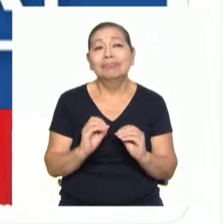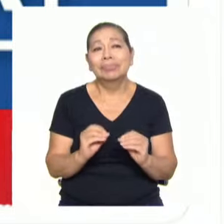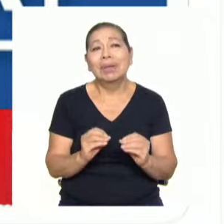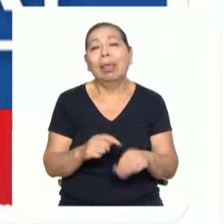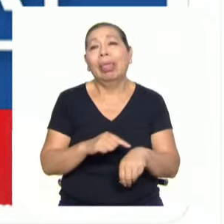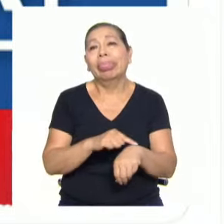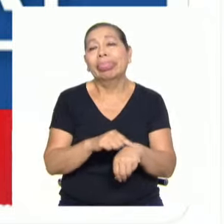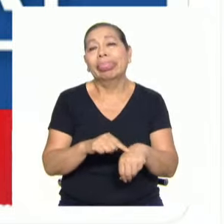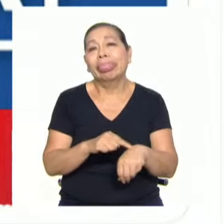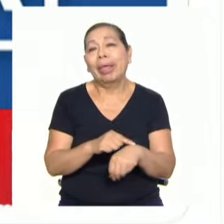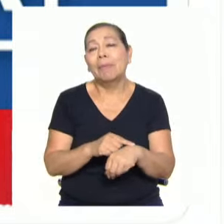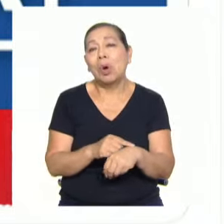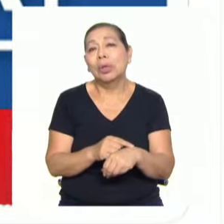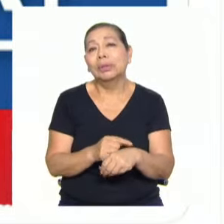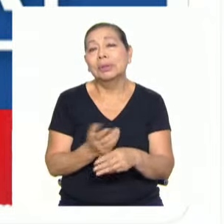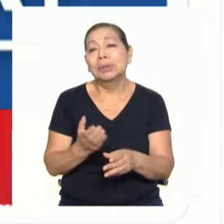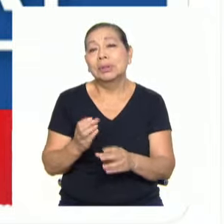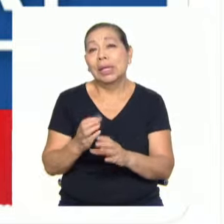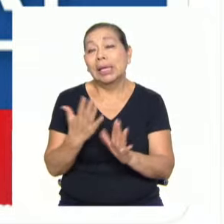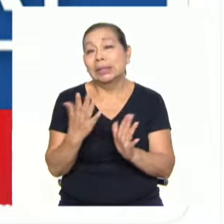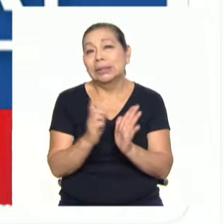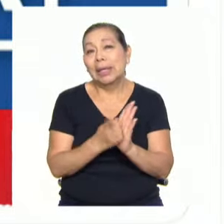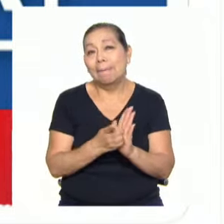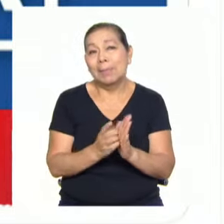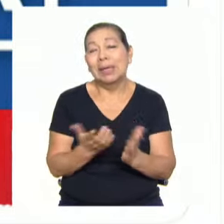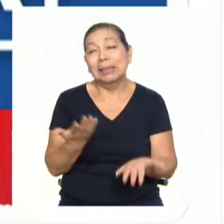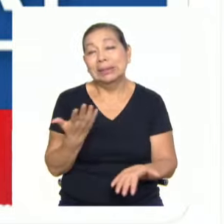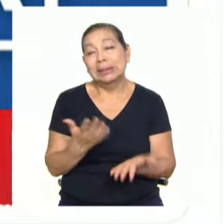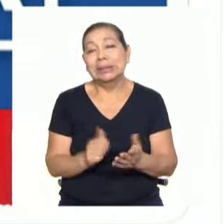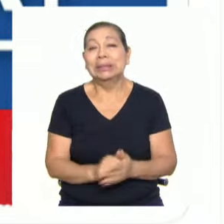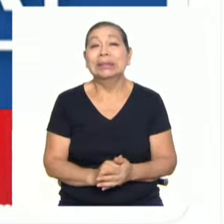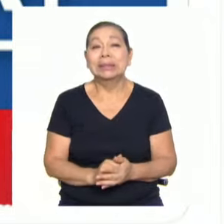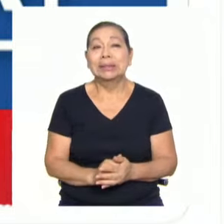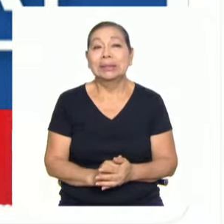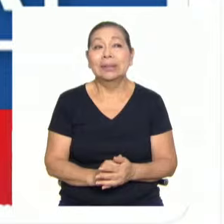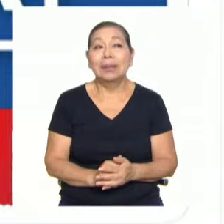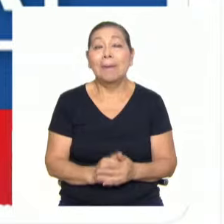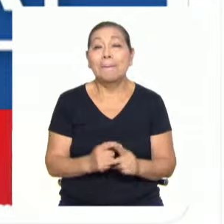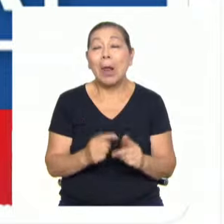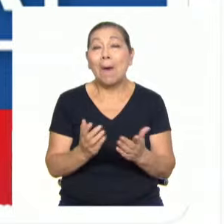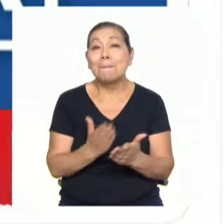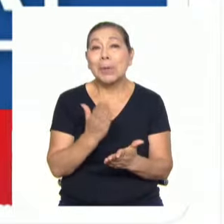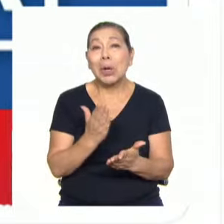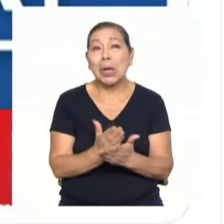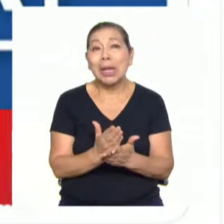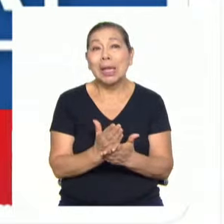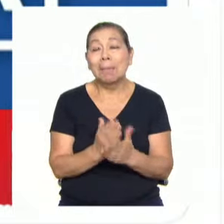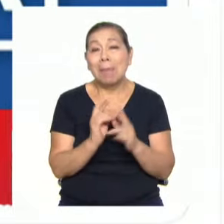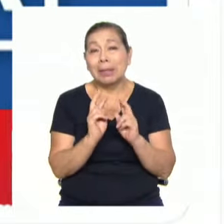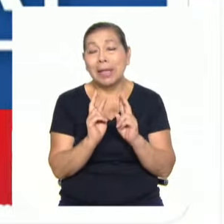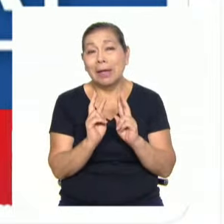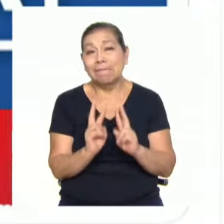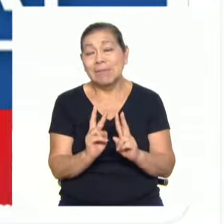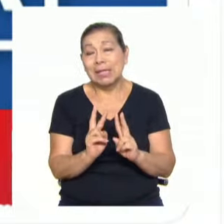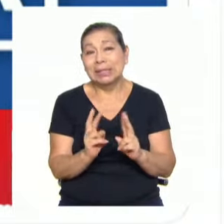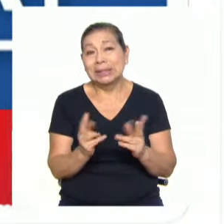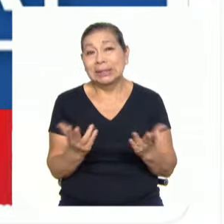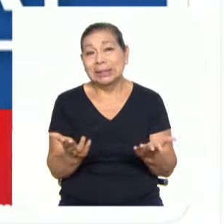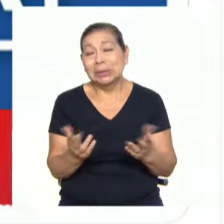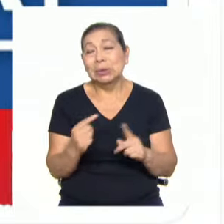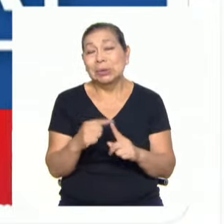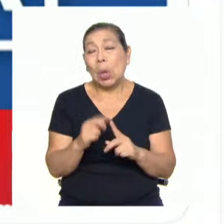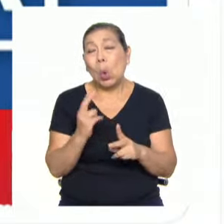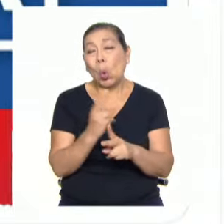registrando retrasos en el servicio de 15 minutos aproximadamente. La incidencia se está atendiendo, pedimos tomar